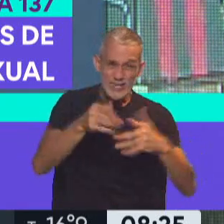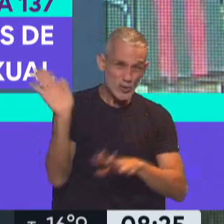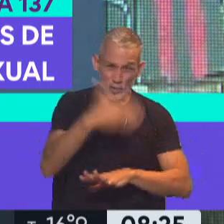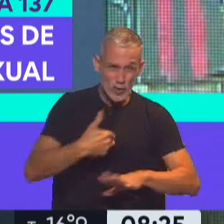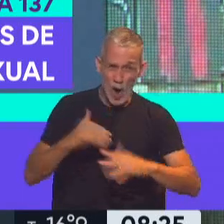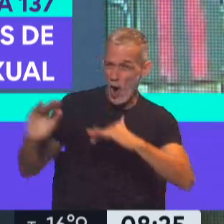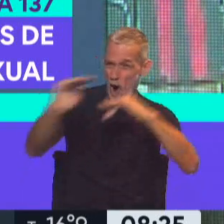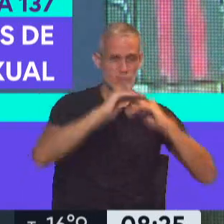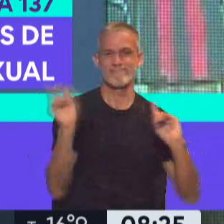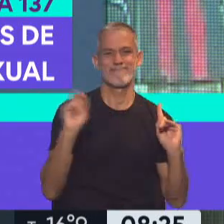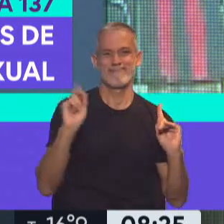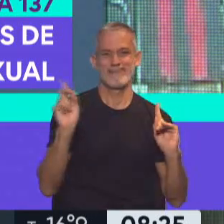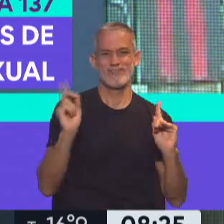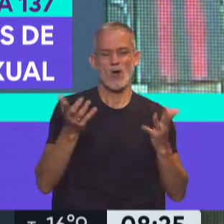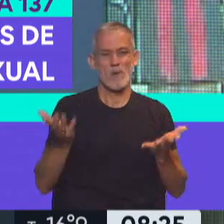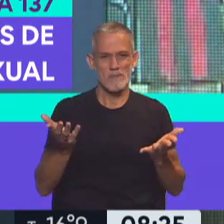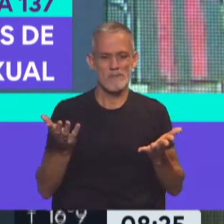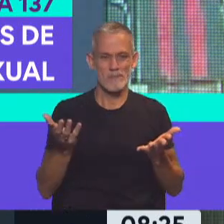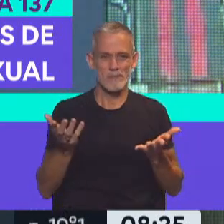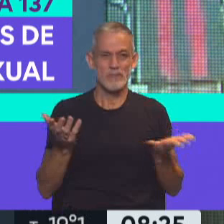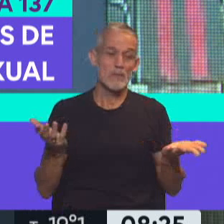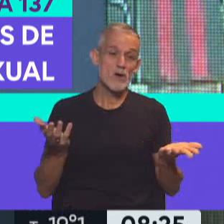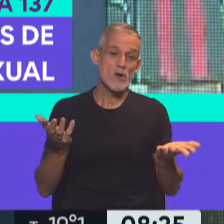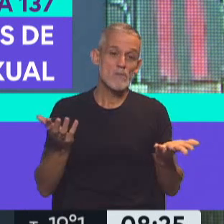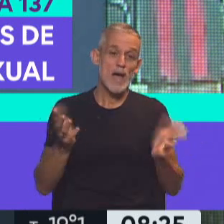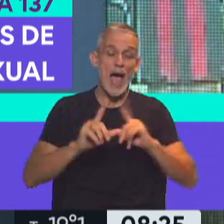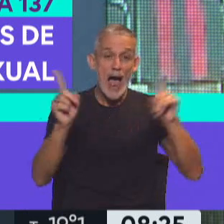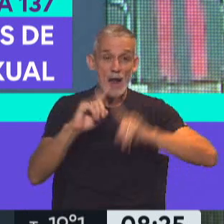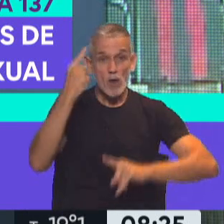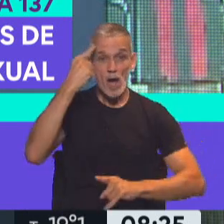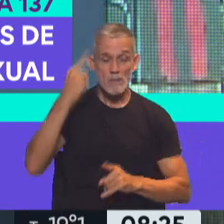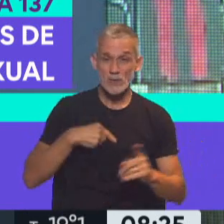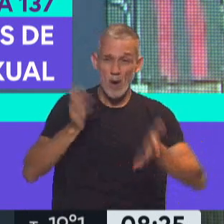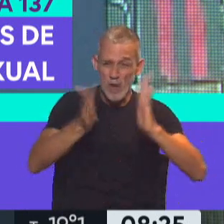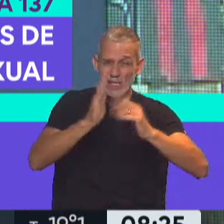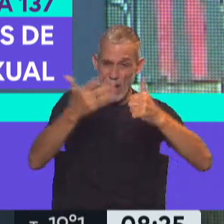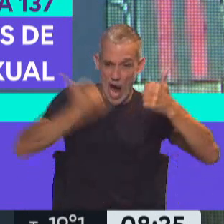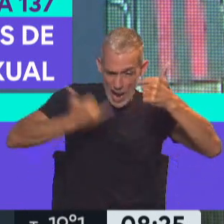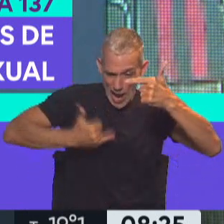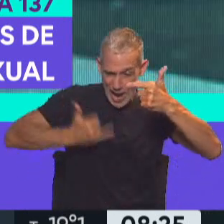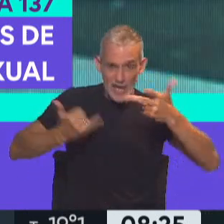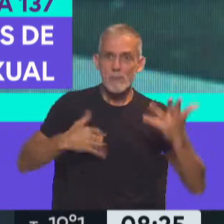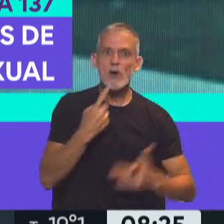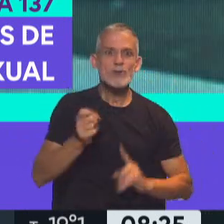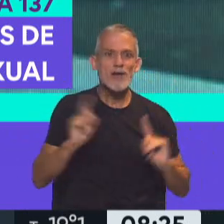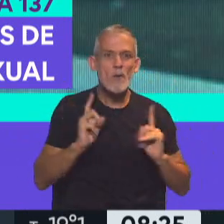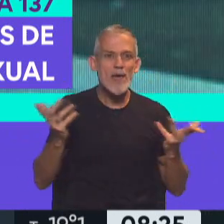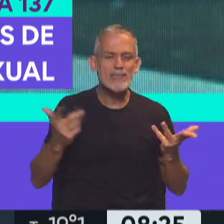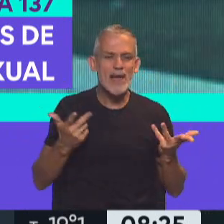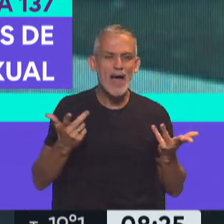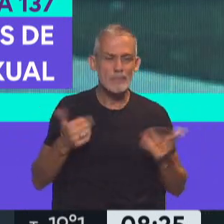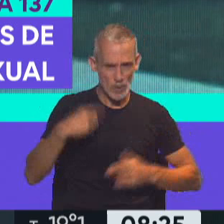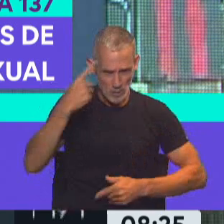6 pibes, pero digo, muchos sostenemos un montón de prácticas y ni siquiera las registramos. Entonces, ¿Vos decís que no se dan cuenta que están